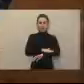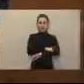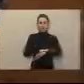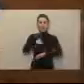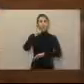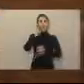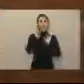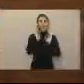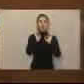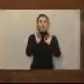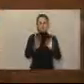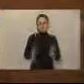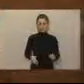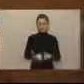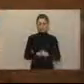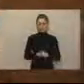prudente, porque